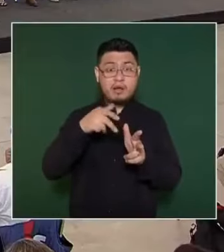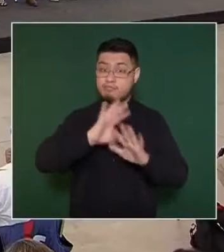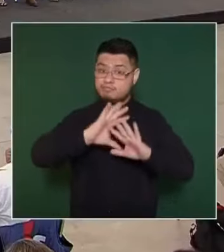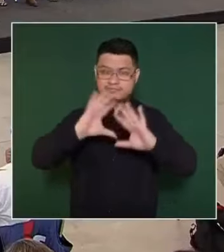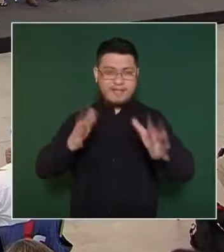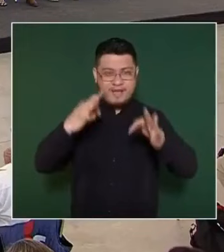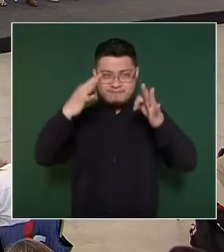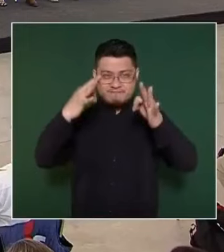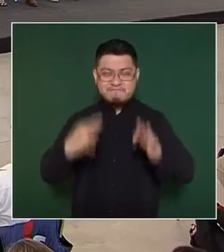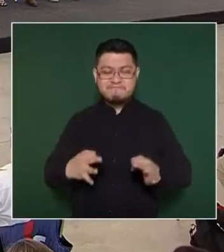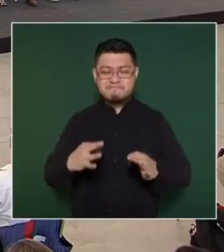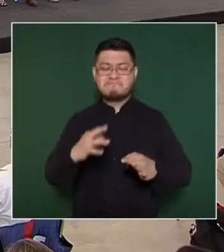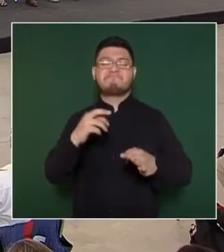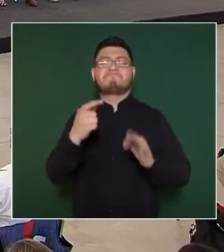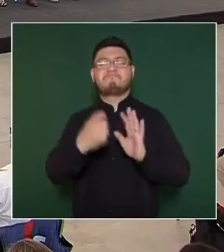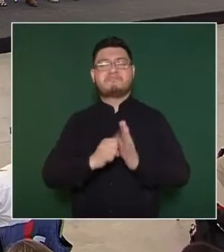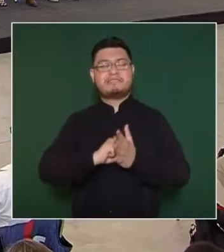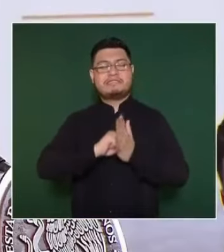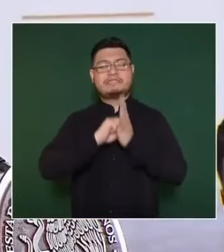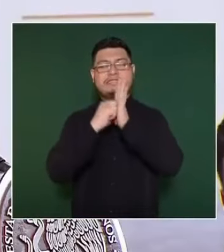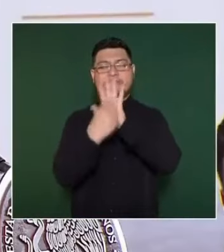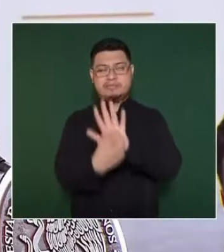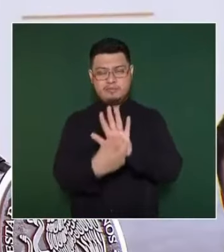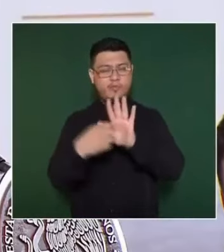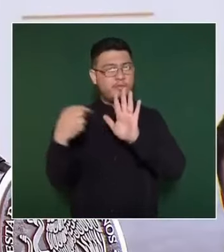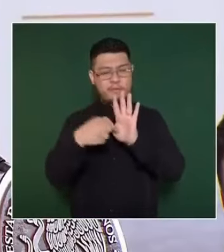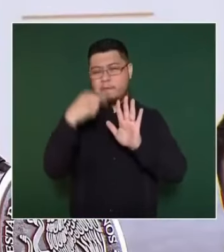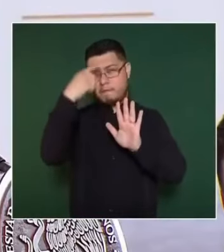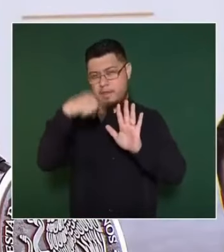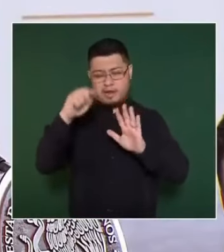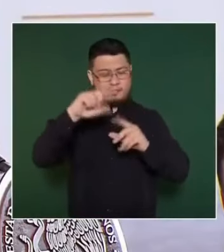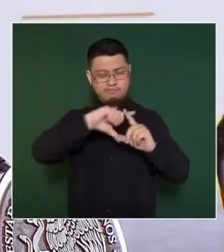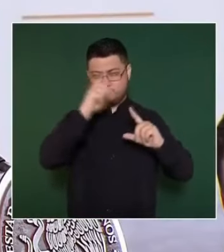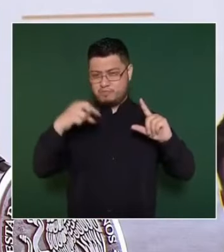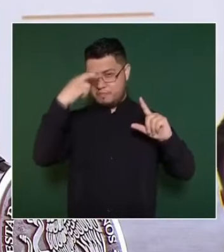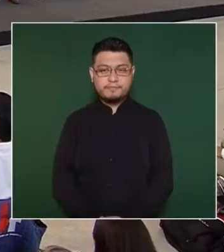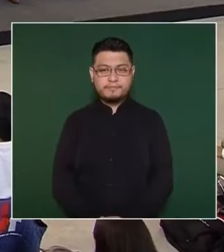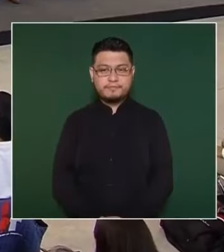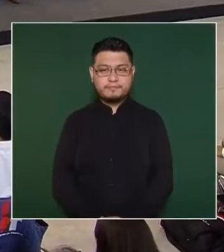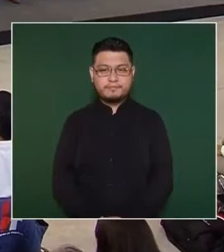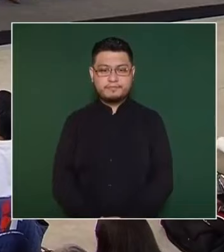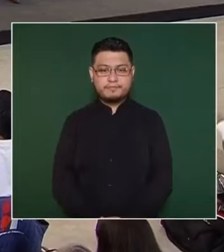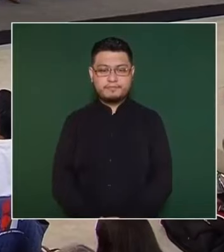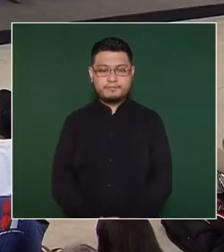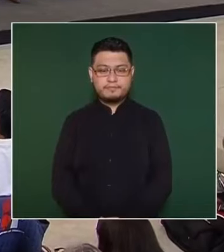un emblema para todo el país y un ejemplo para muchos otros.